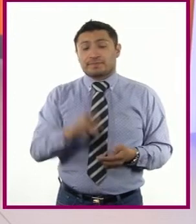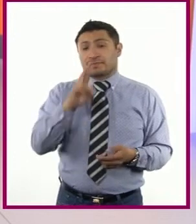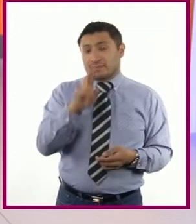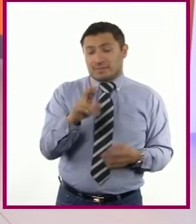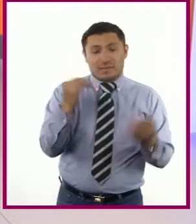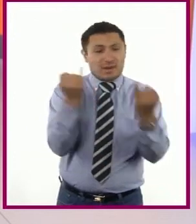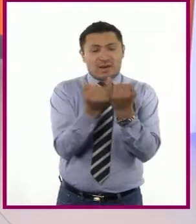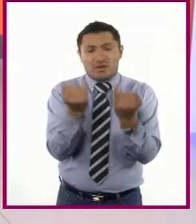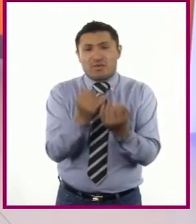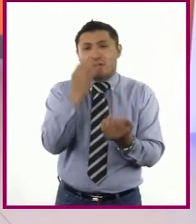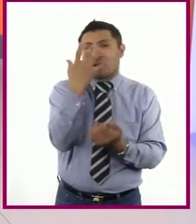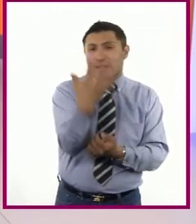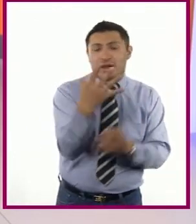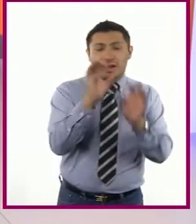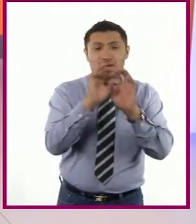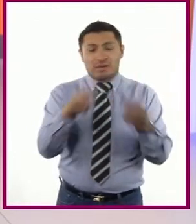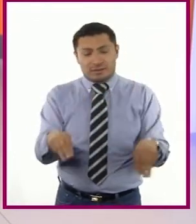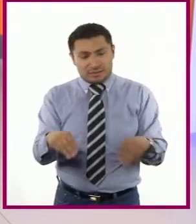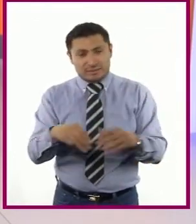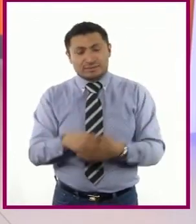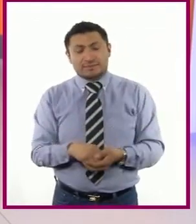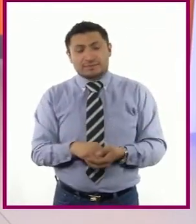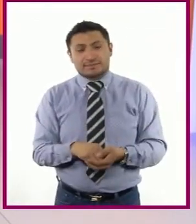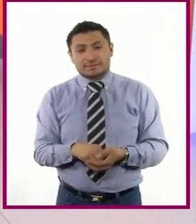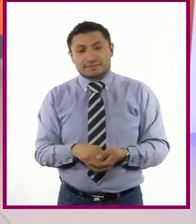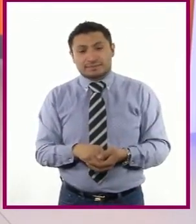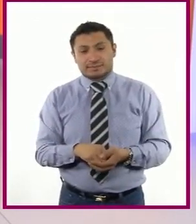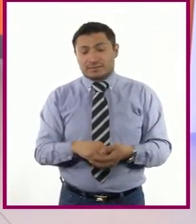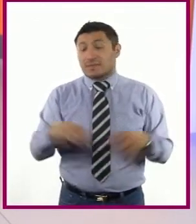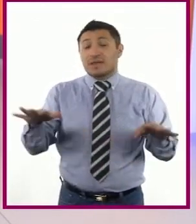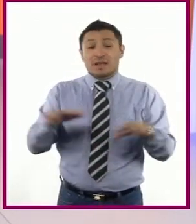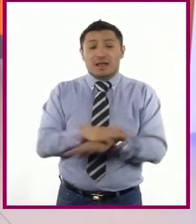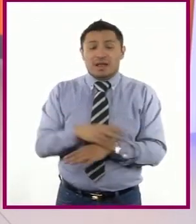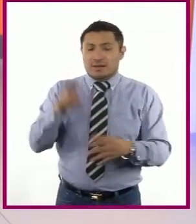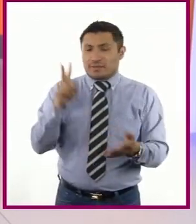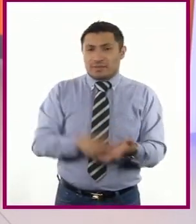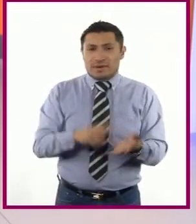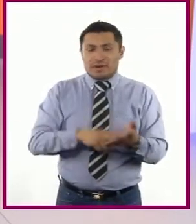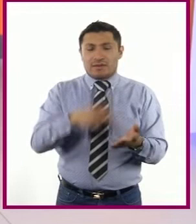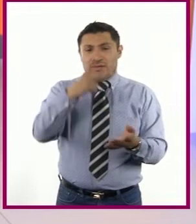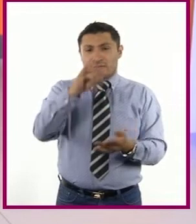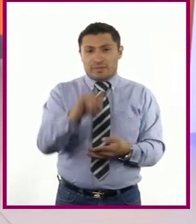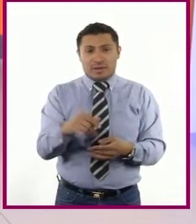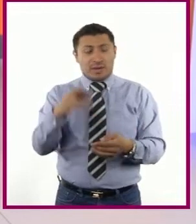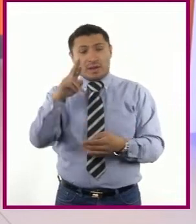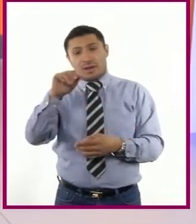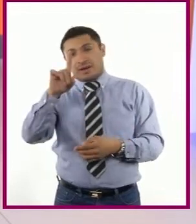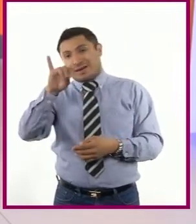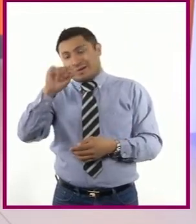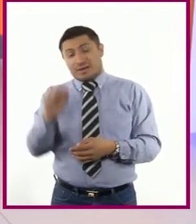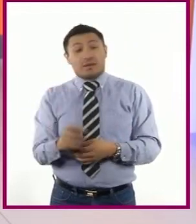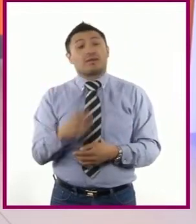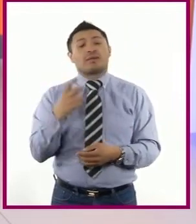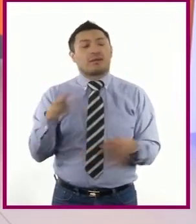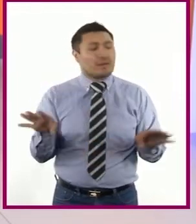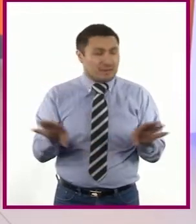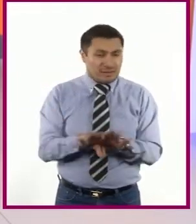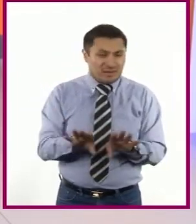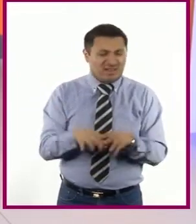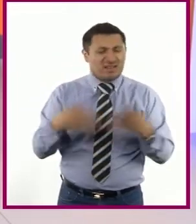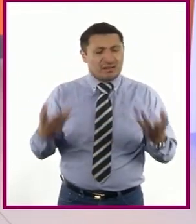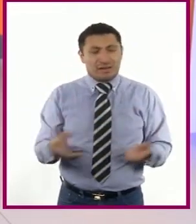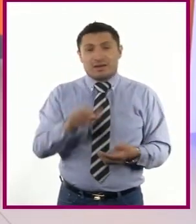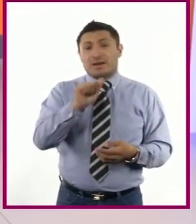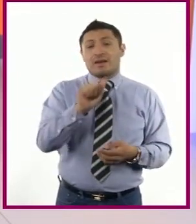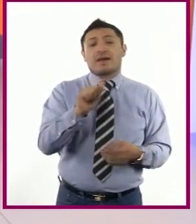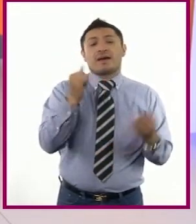del círculo es de 5 centímetros. Sustituyendo los valores de pi y del radio en la fórmula, tenemos que